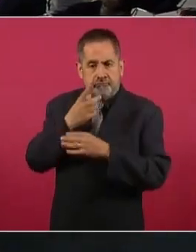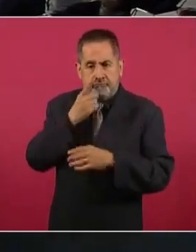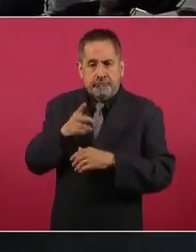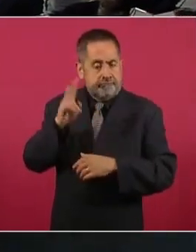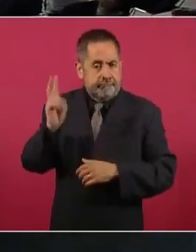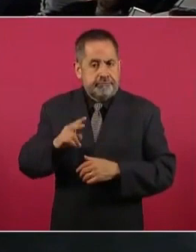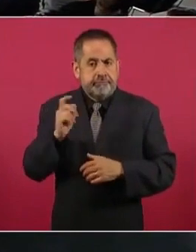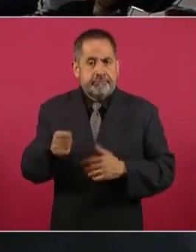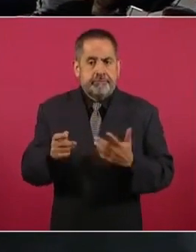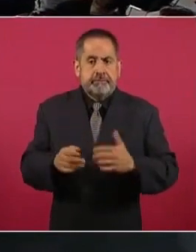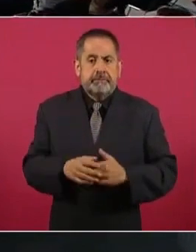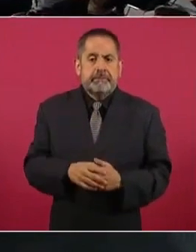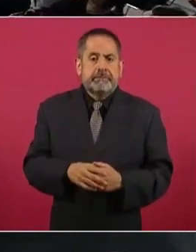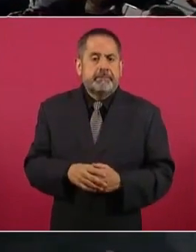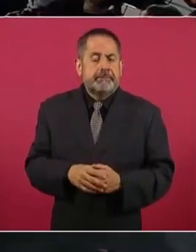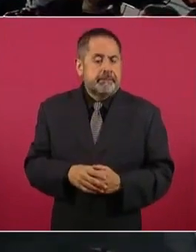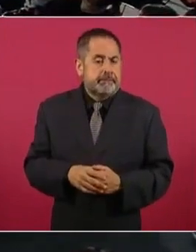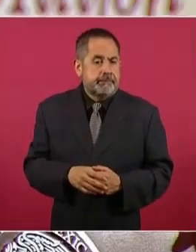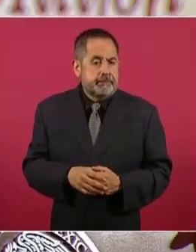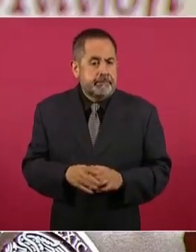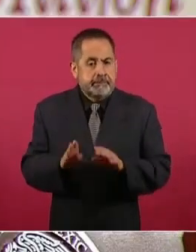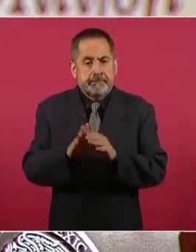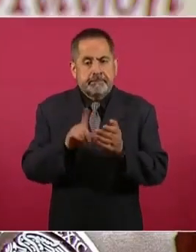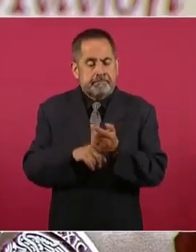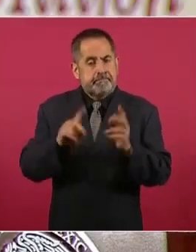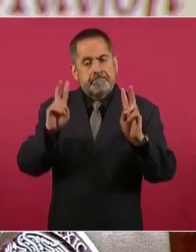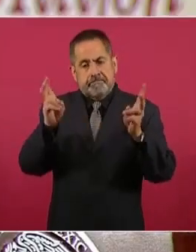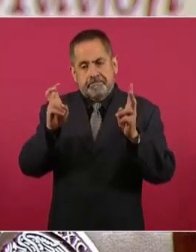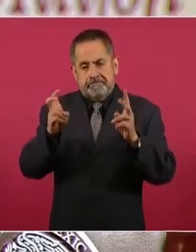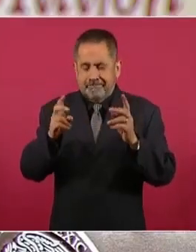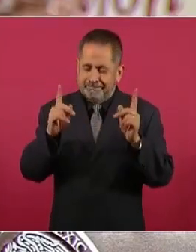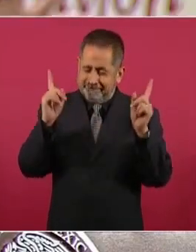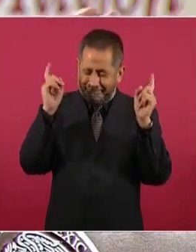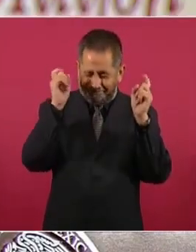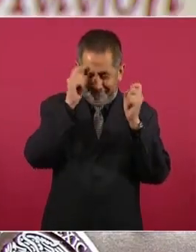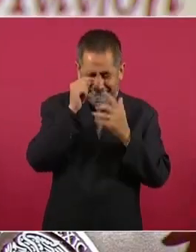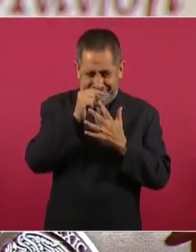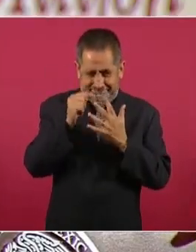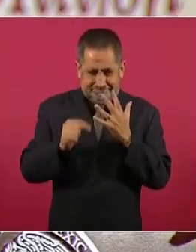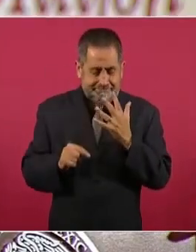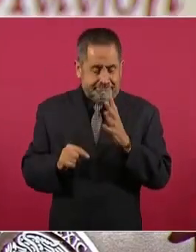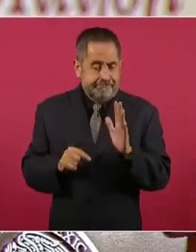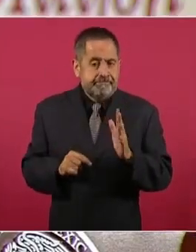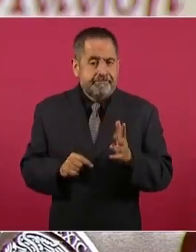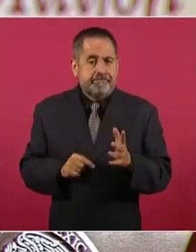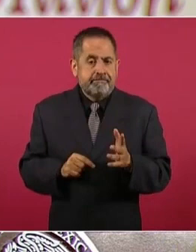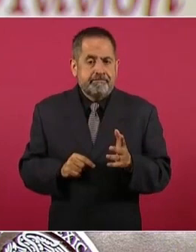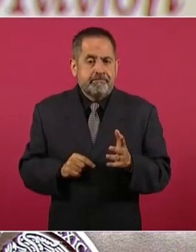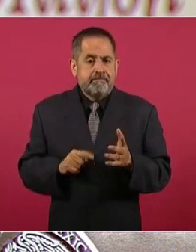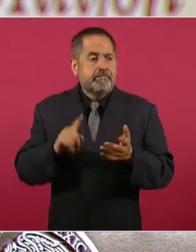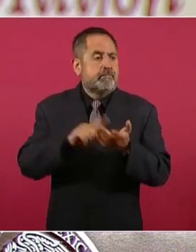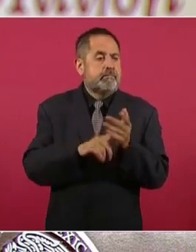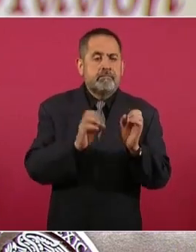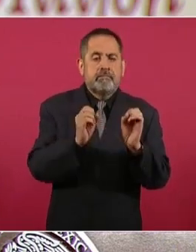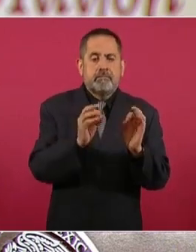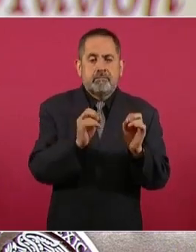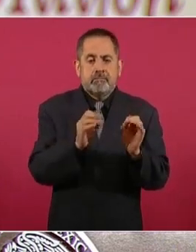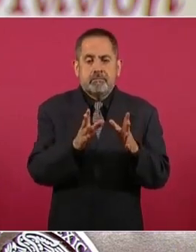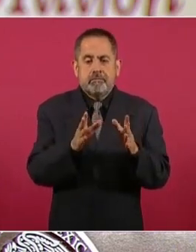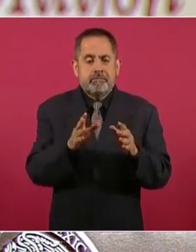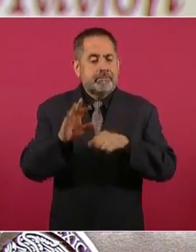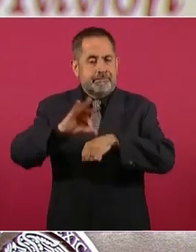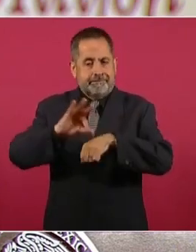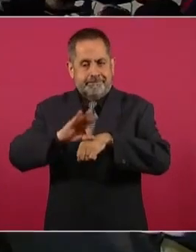en realidad es parte de un tema mucho más profundo, más allá del tema de los consultorios adyacentes a